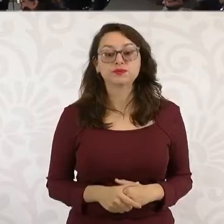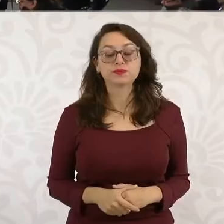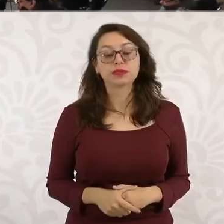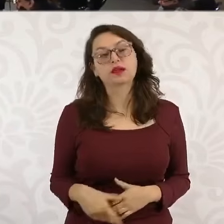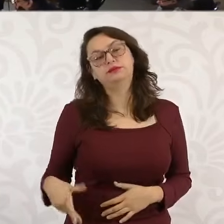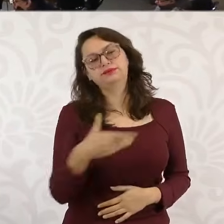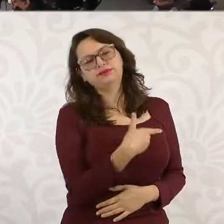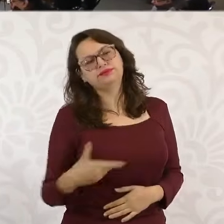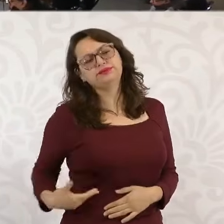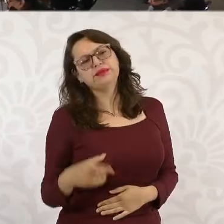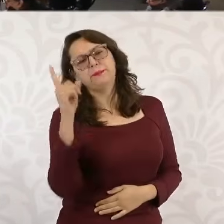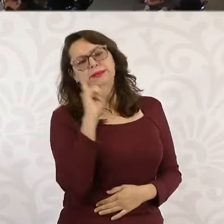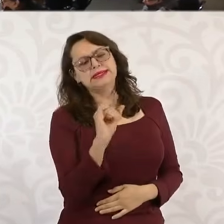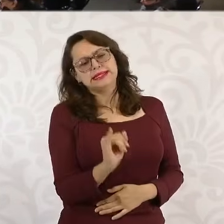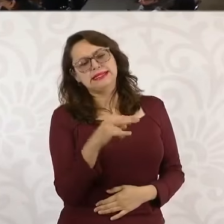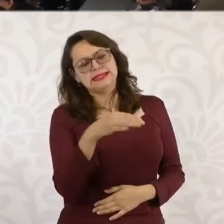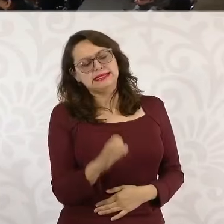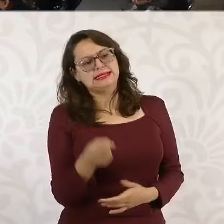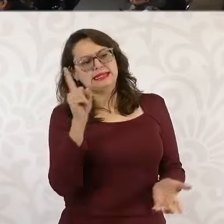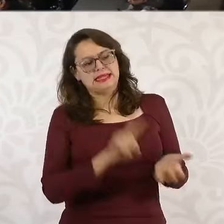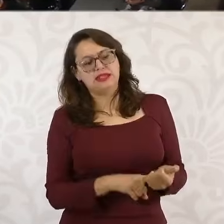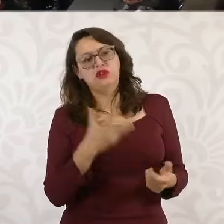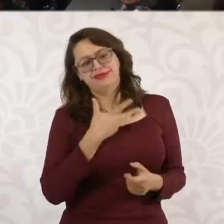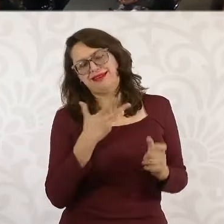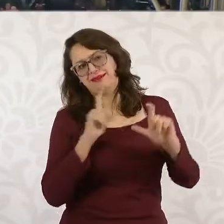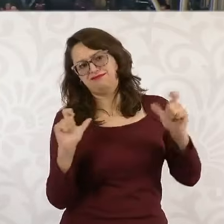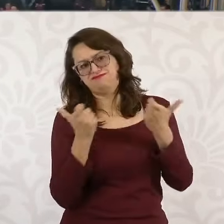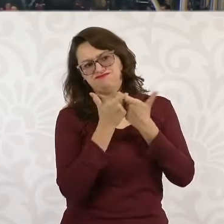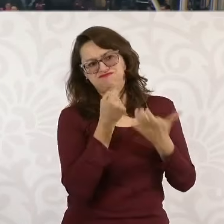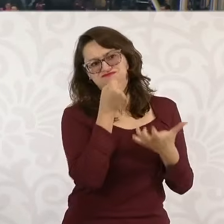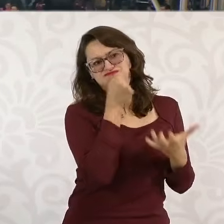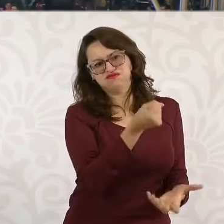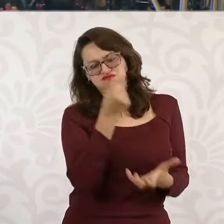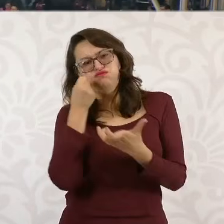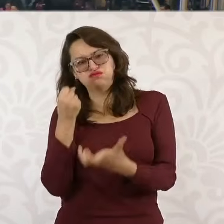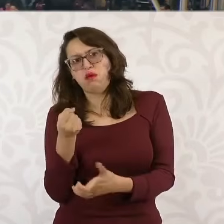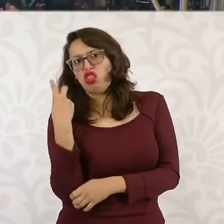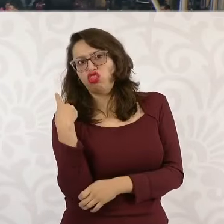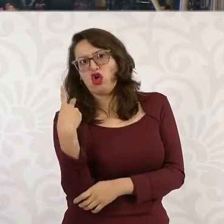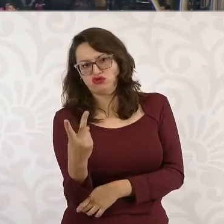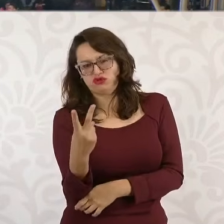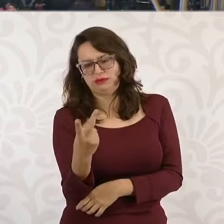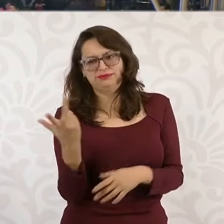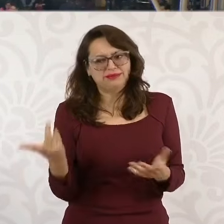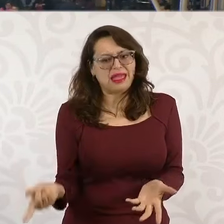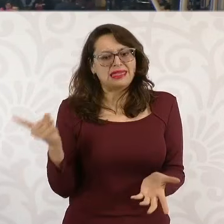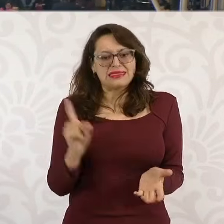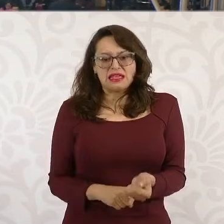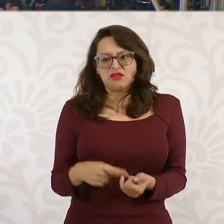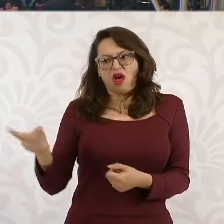el Instituto Nacional Electoral también cuenta con 2 fideicomisos en los cuales se ha documentado cómo de